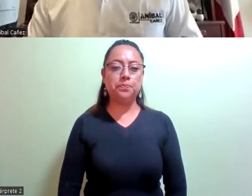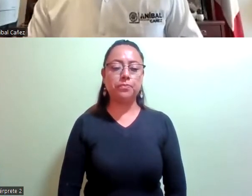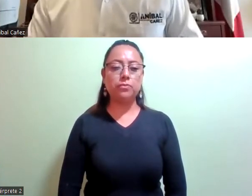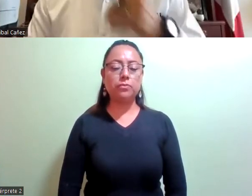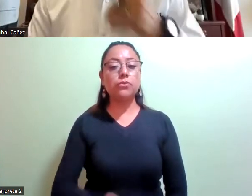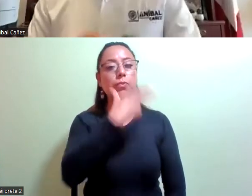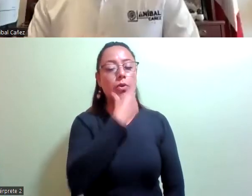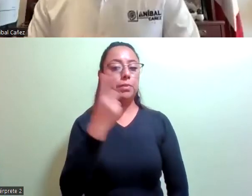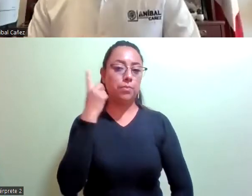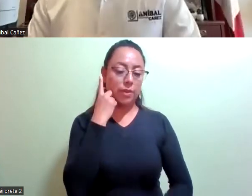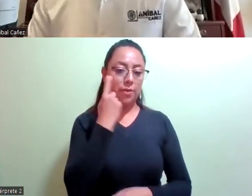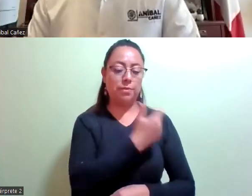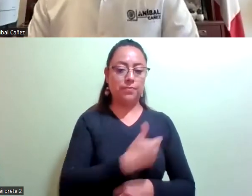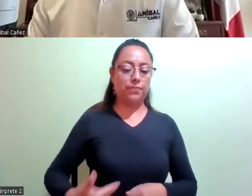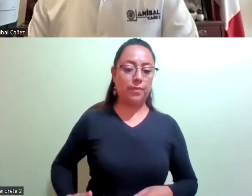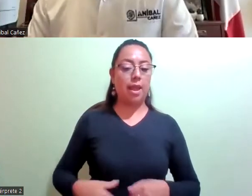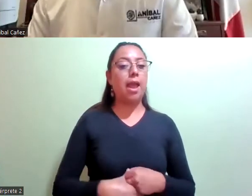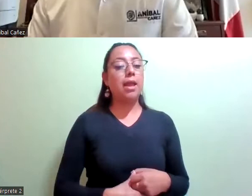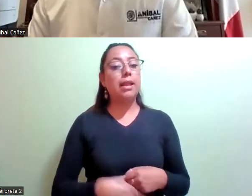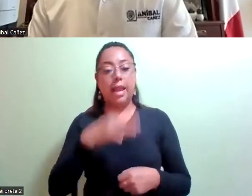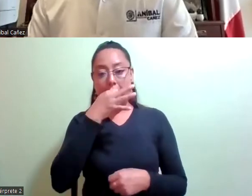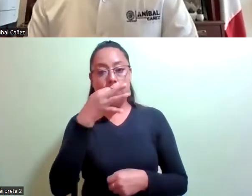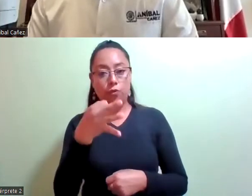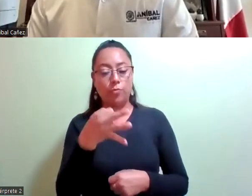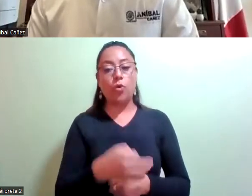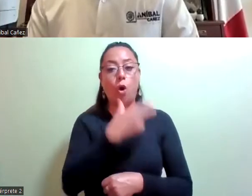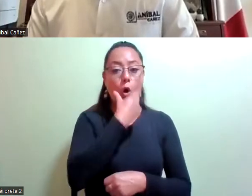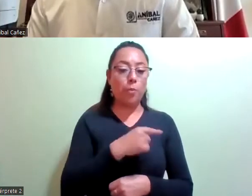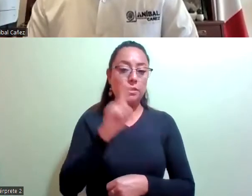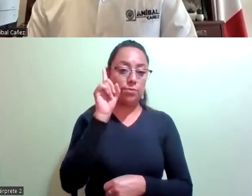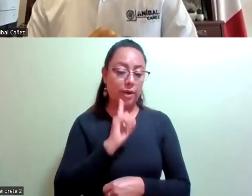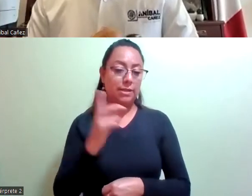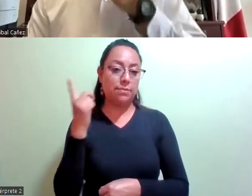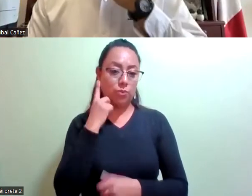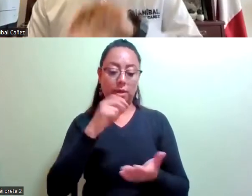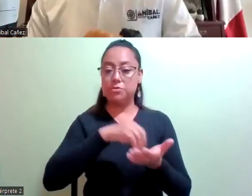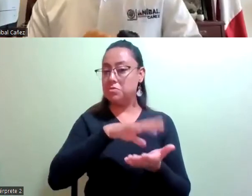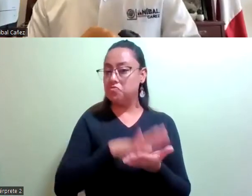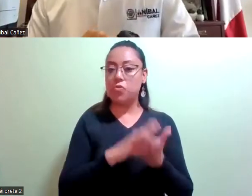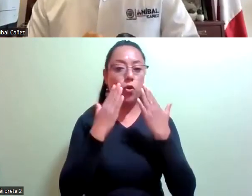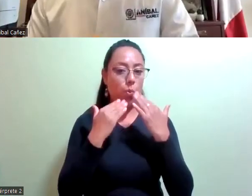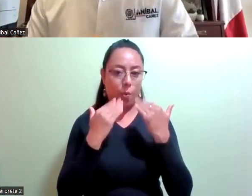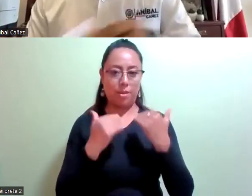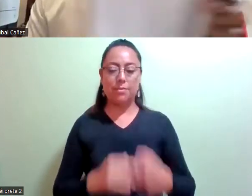Diputado presidente, le informo que no hay diputadas o diputados inscritos.